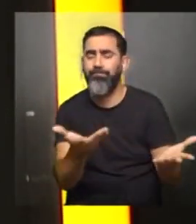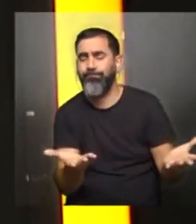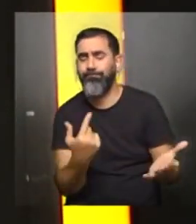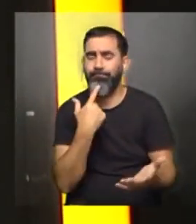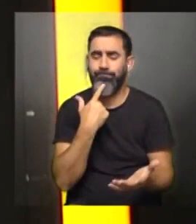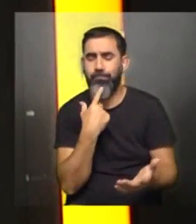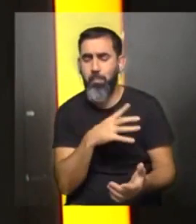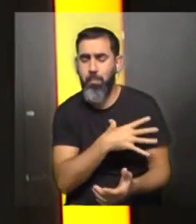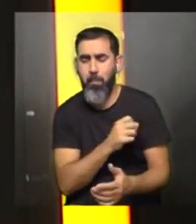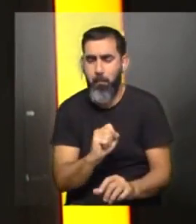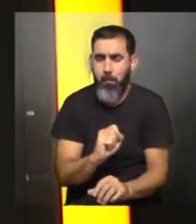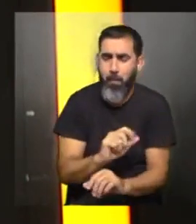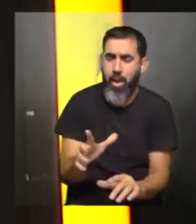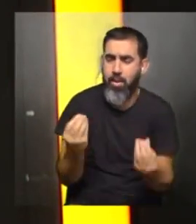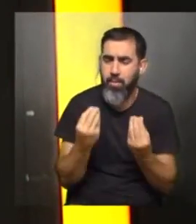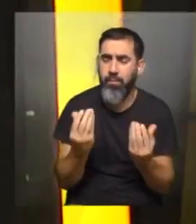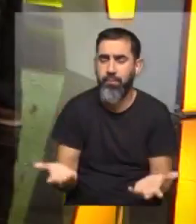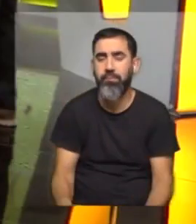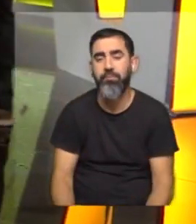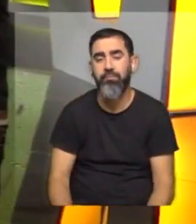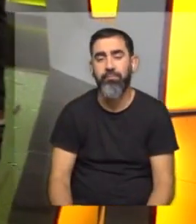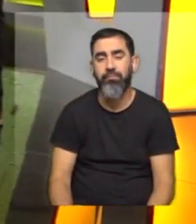está, bueno, me estás tomando mal la presión?